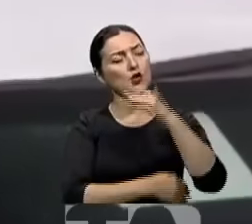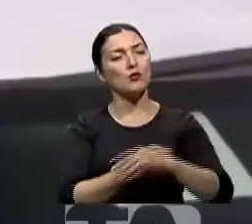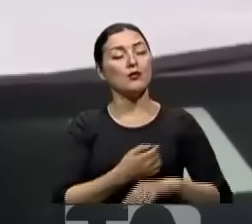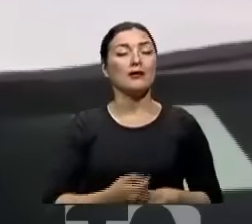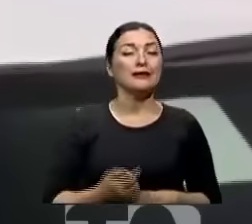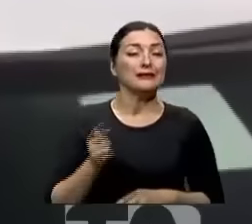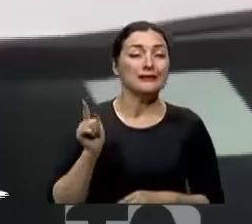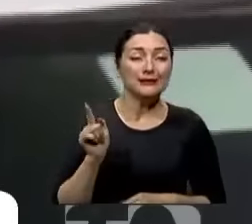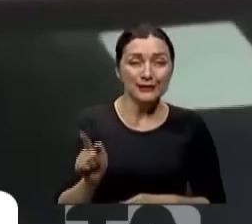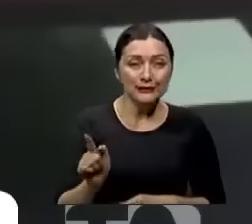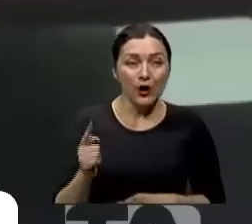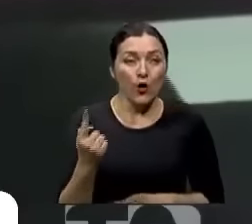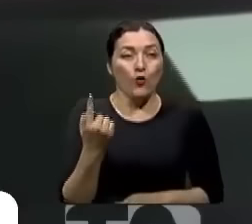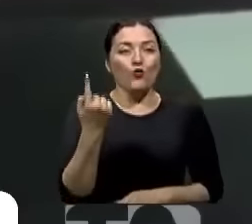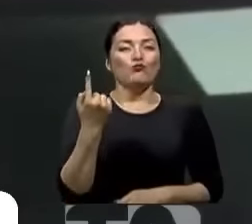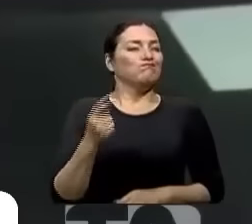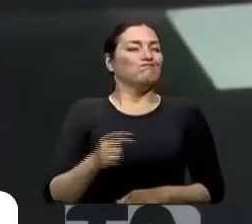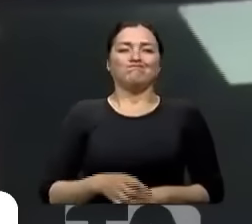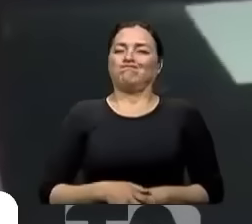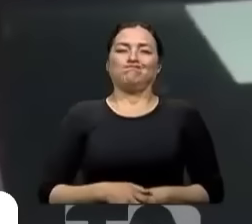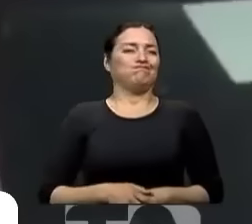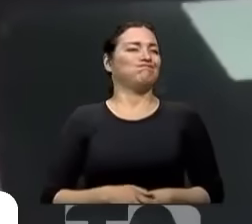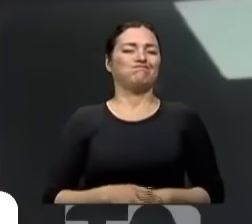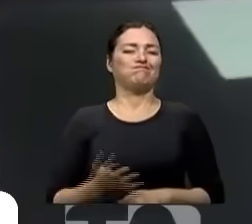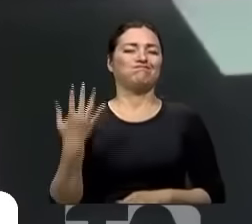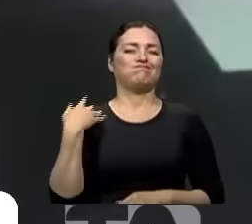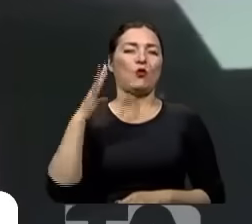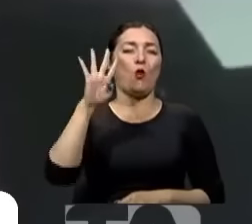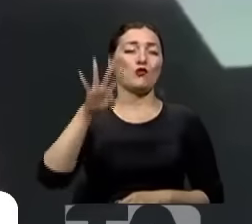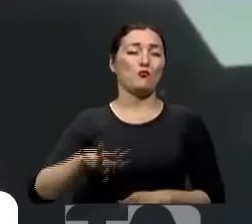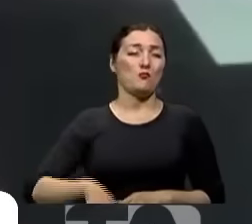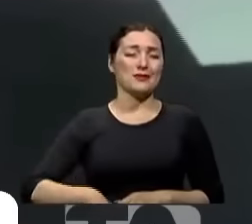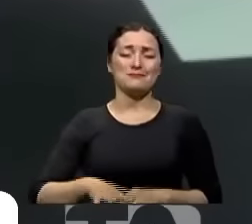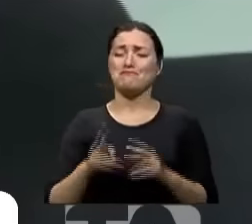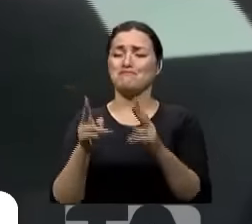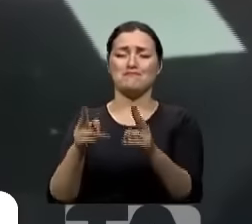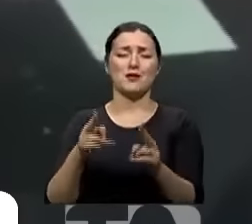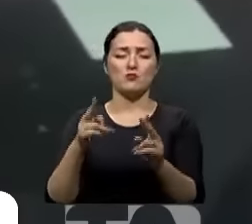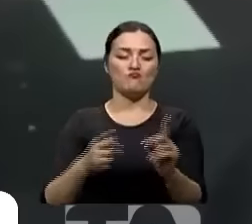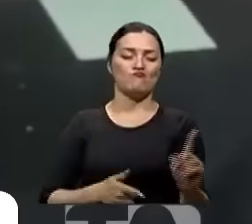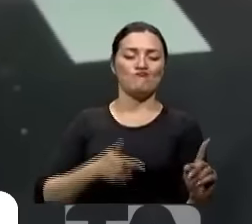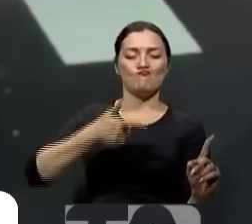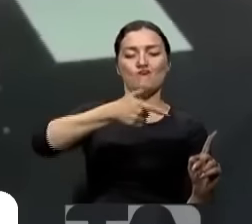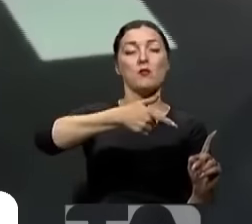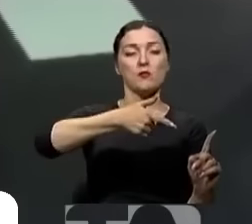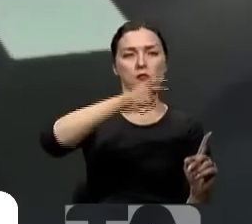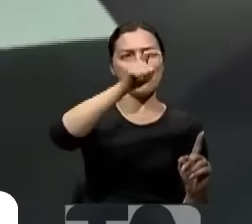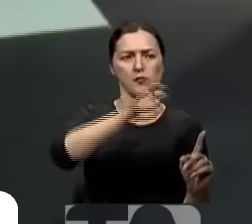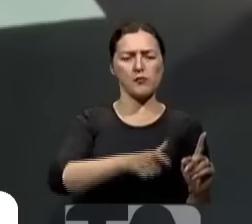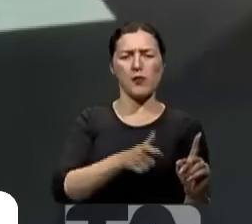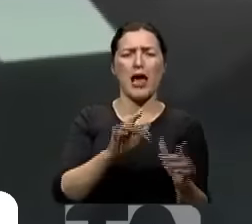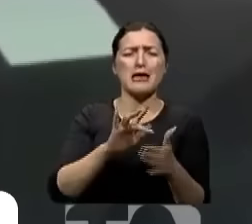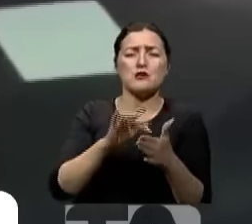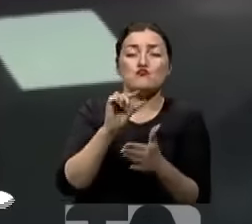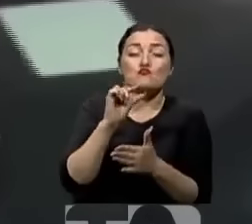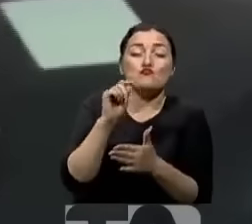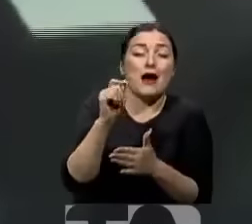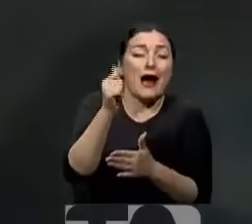aseguran que este hecho no es un caso aislado. Ya hace 4 meses otro robo a mano armada casi cobra una vida humana.